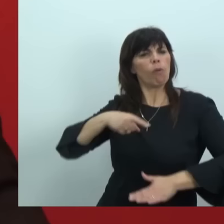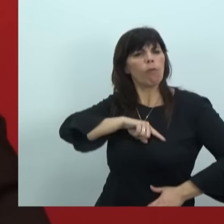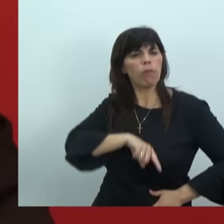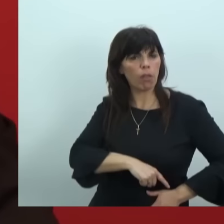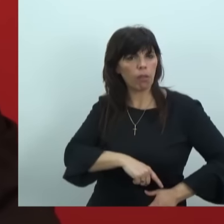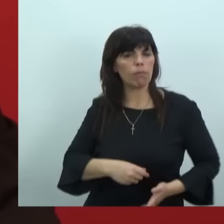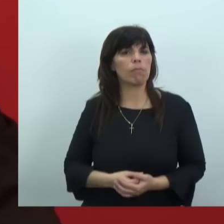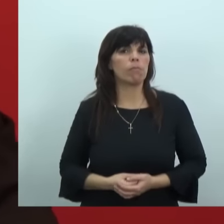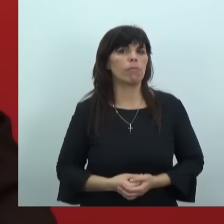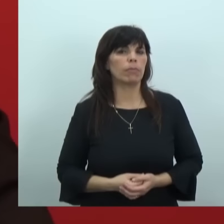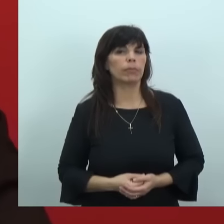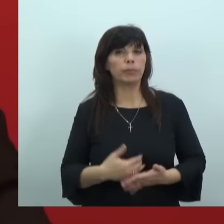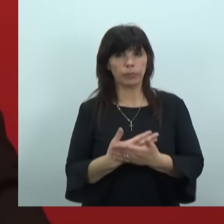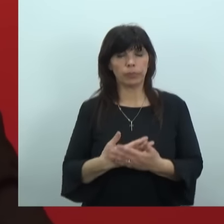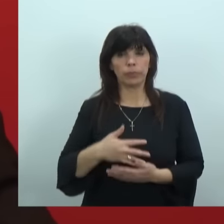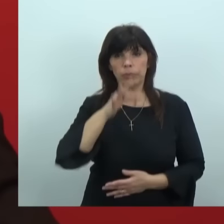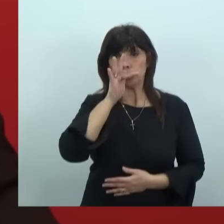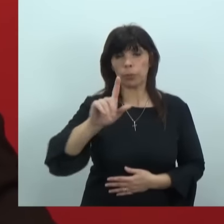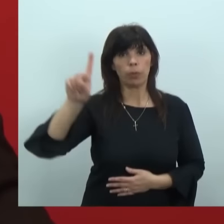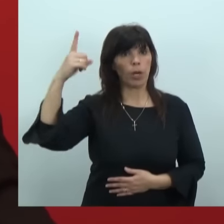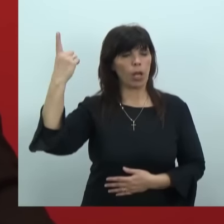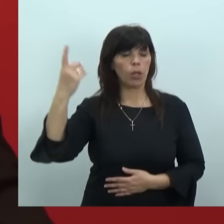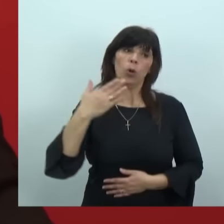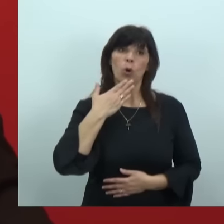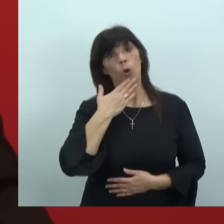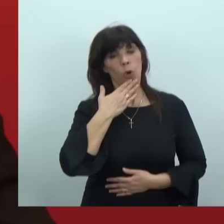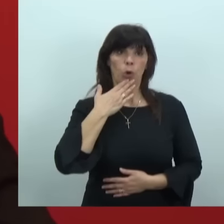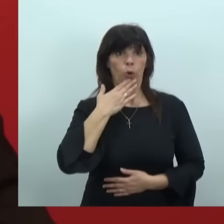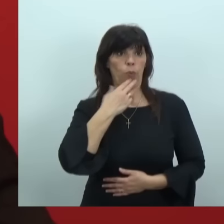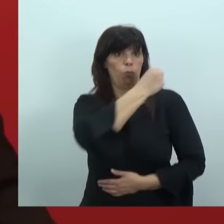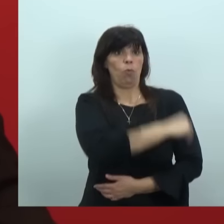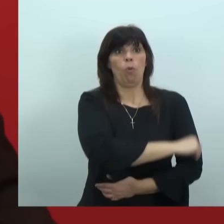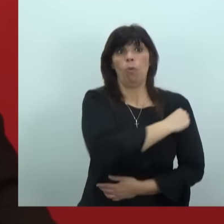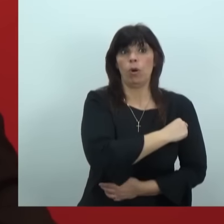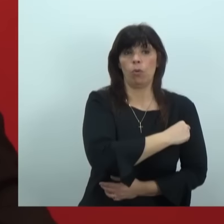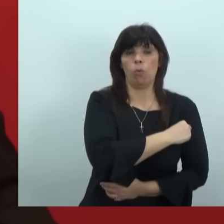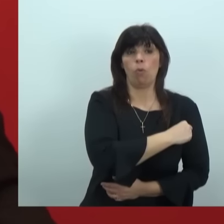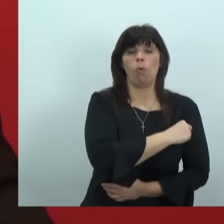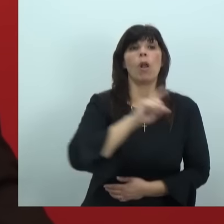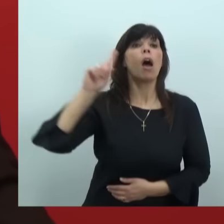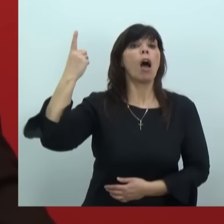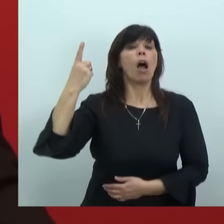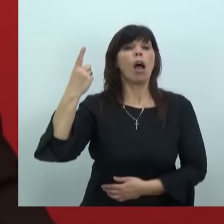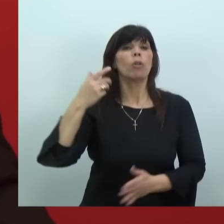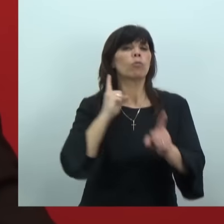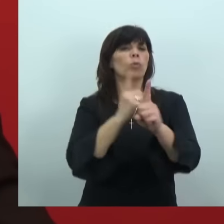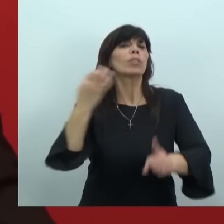Una promesa de Dios es la vacuna del Señor contra la depresión. Querido